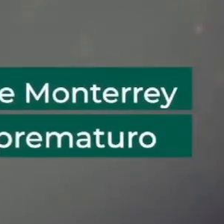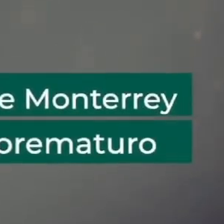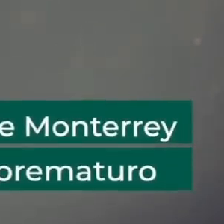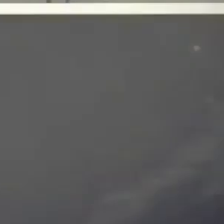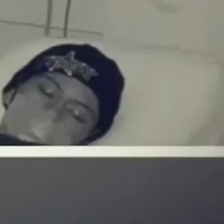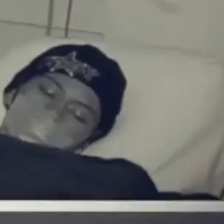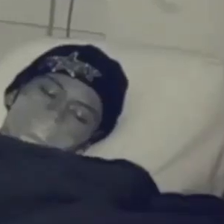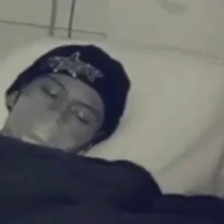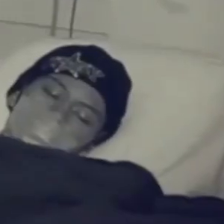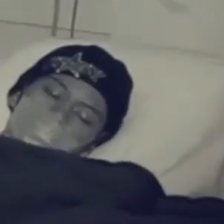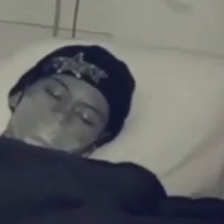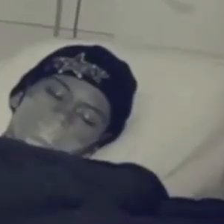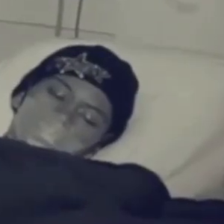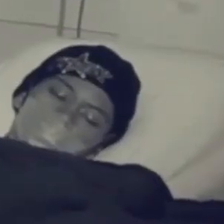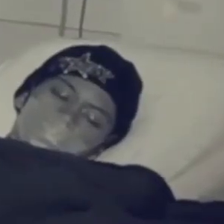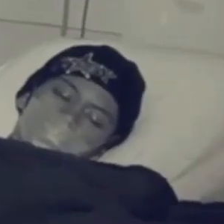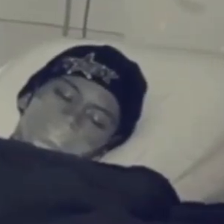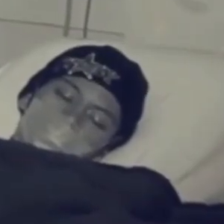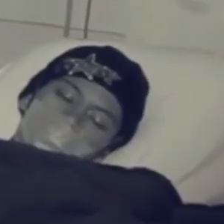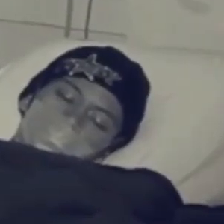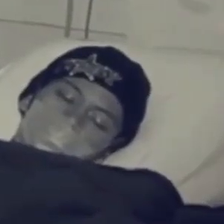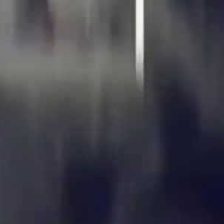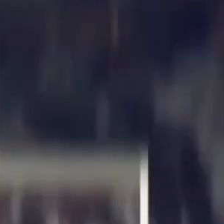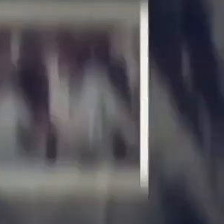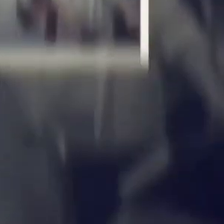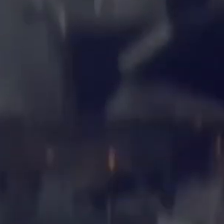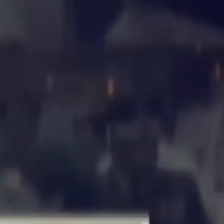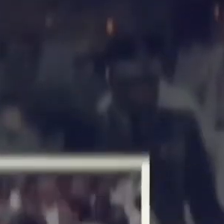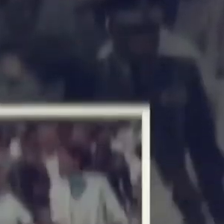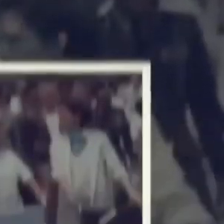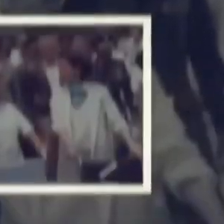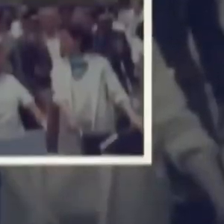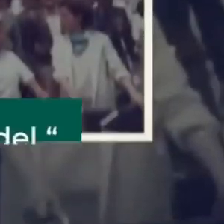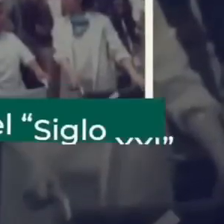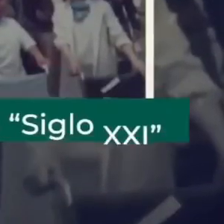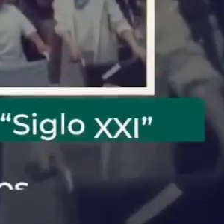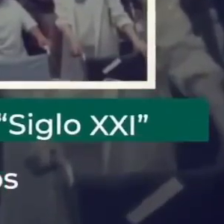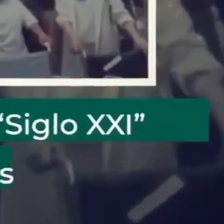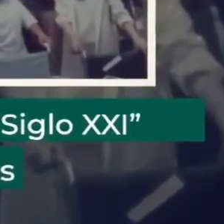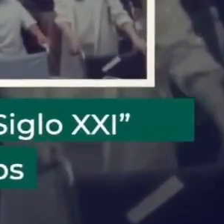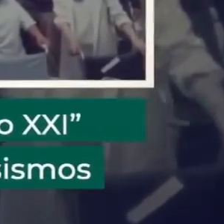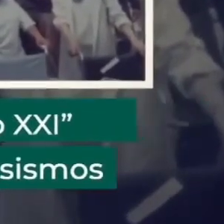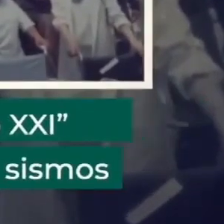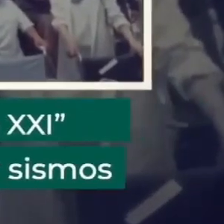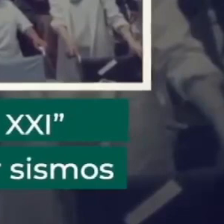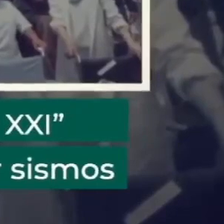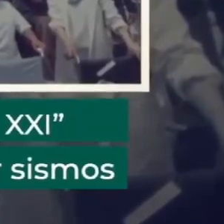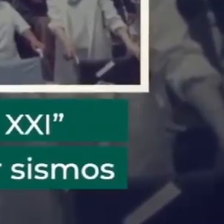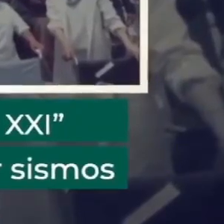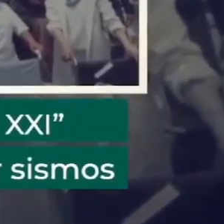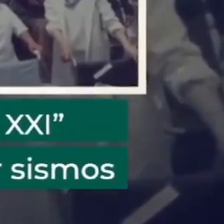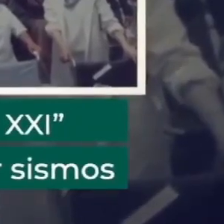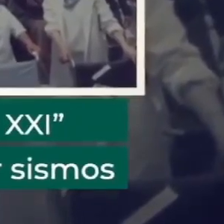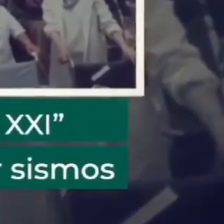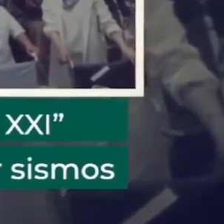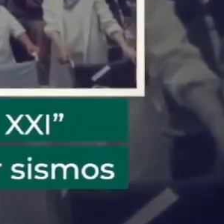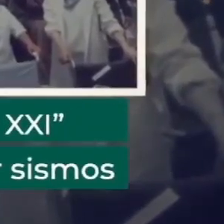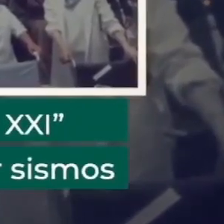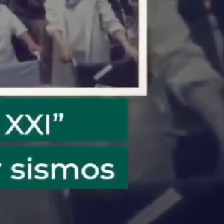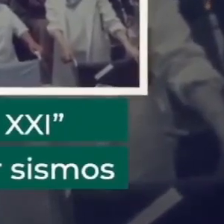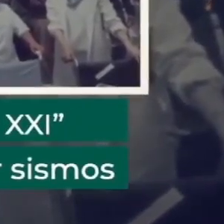del prematuro. Se realiza el primer trasplante renal infantil. Más de 2,000 pacientes del centro médico afectado por los sismos